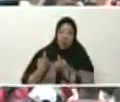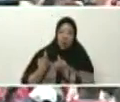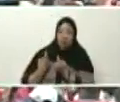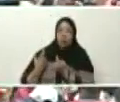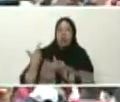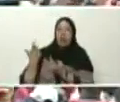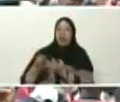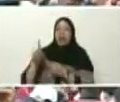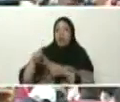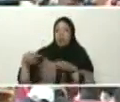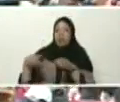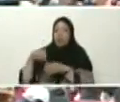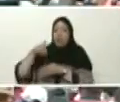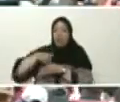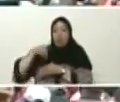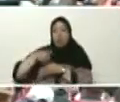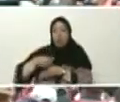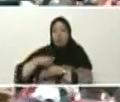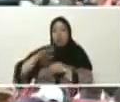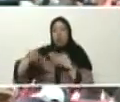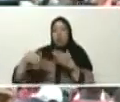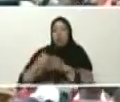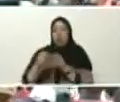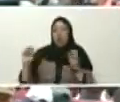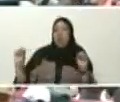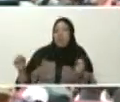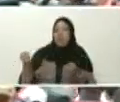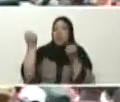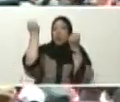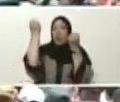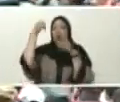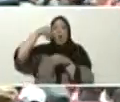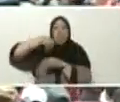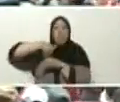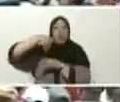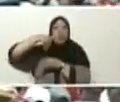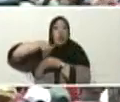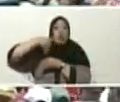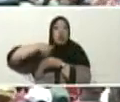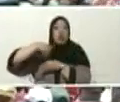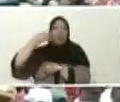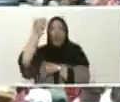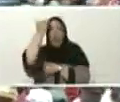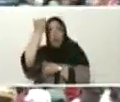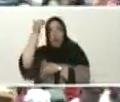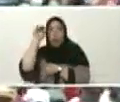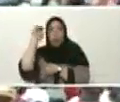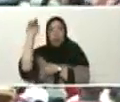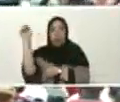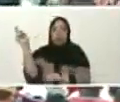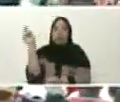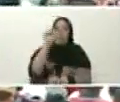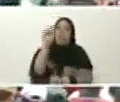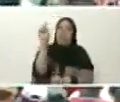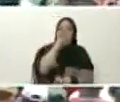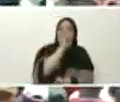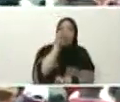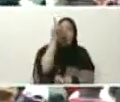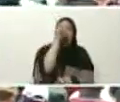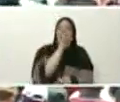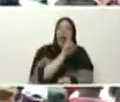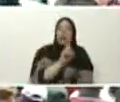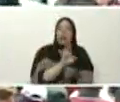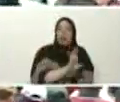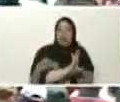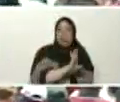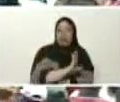maquinaria electoral que nos garantice obtener todas las victorias en todas las batallas que enfrentemos en los próximos meses, en los próximos años. Aquí